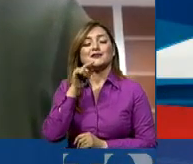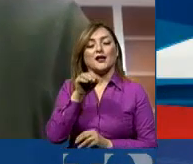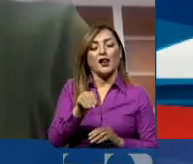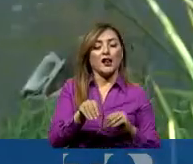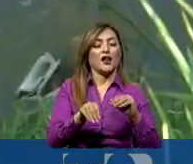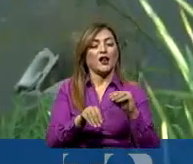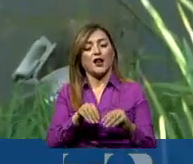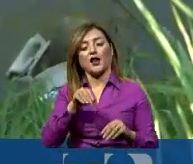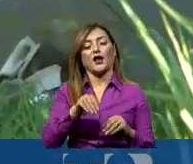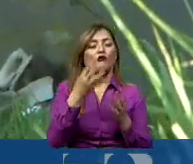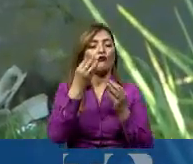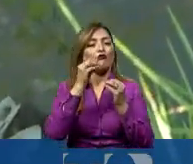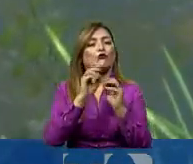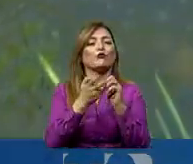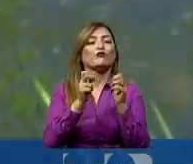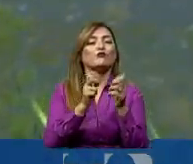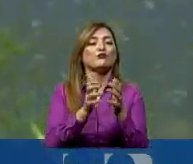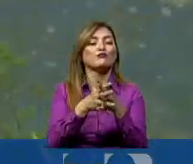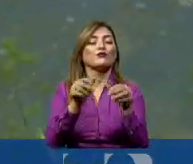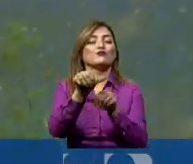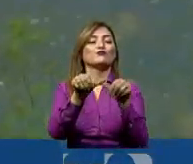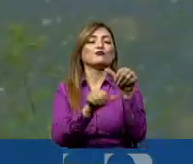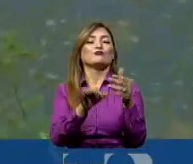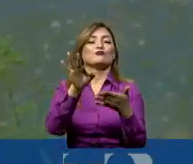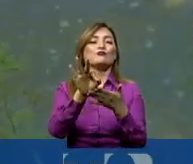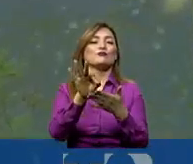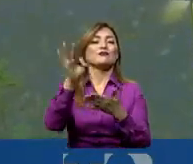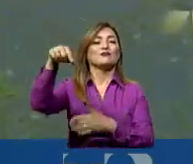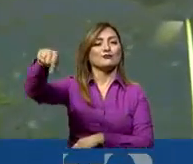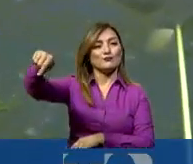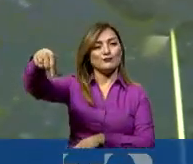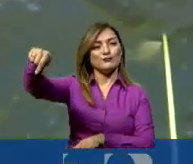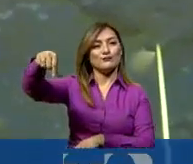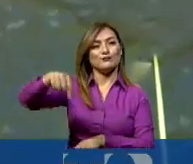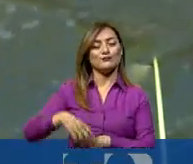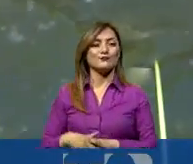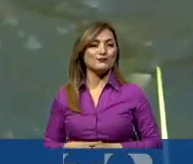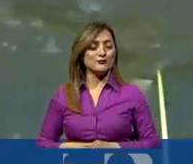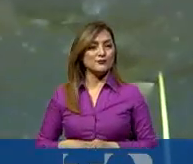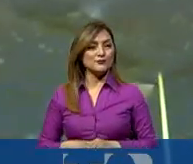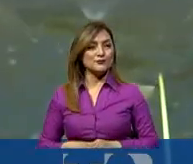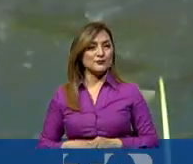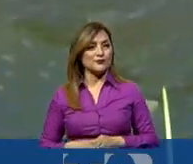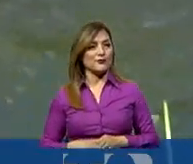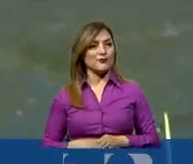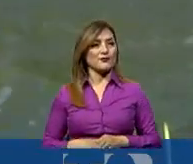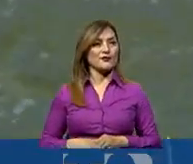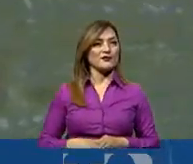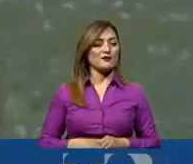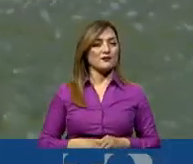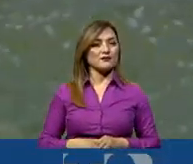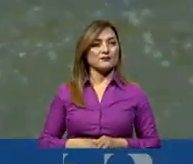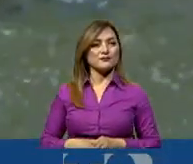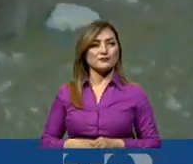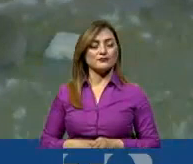poder solucionar la problemática, agregan desde la Administración Zonal de Quitumbe. Se está en la espera de este informe por parte